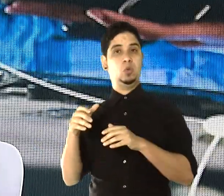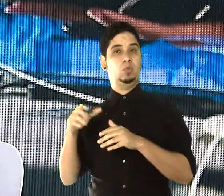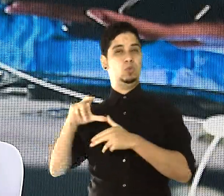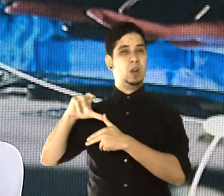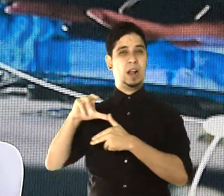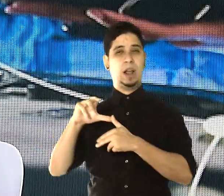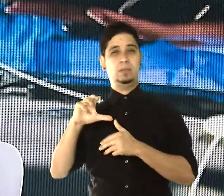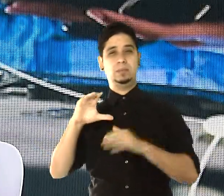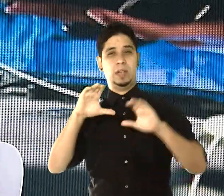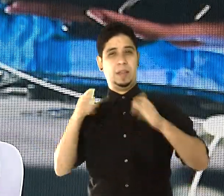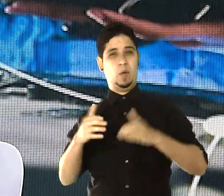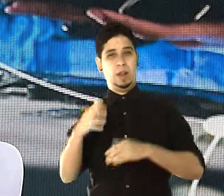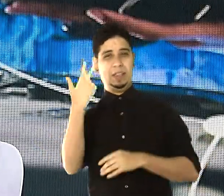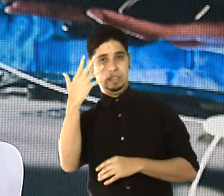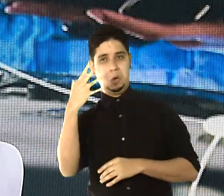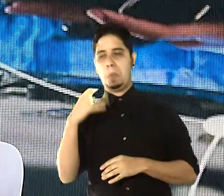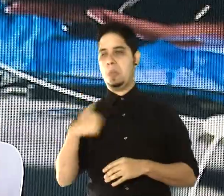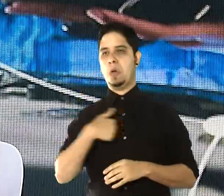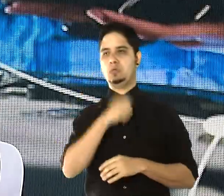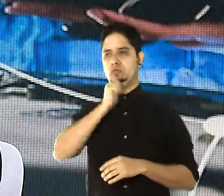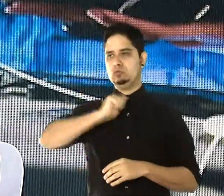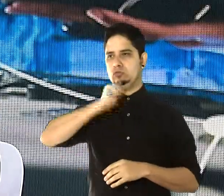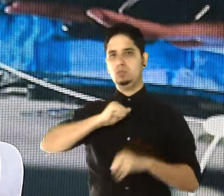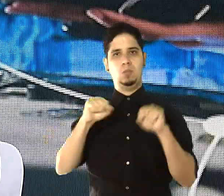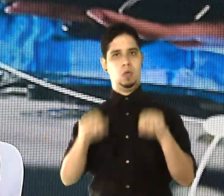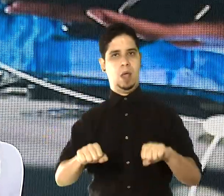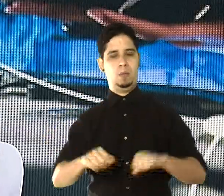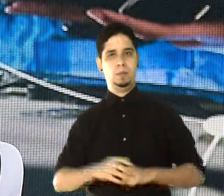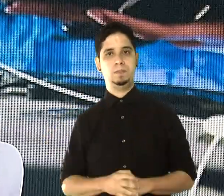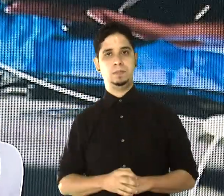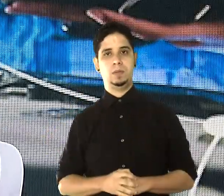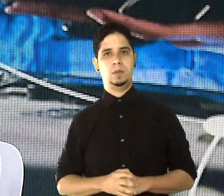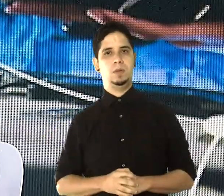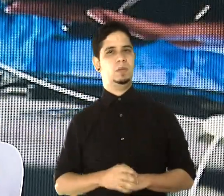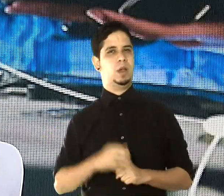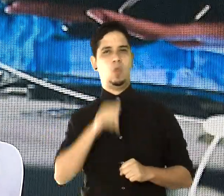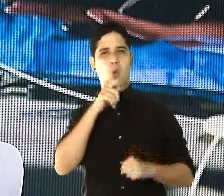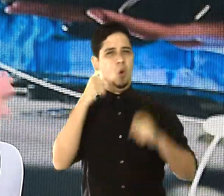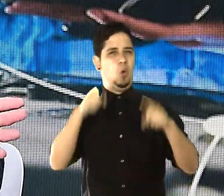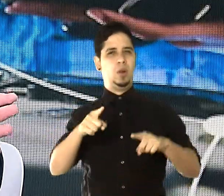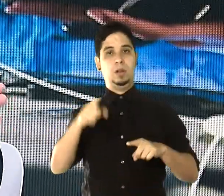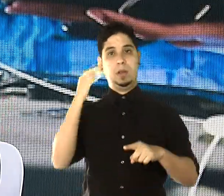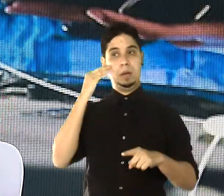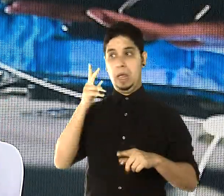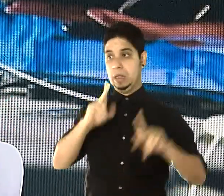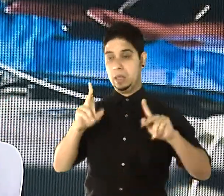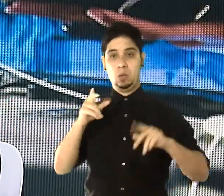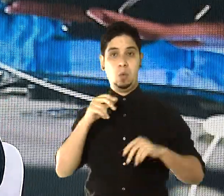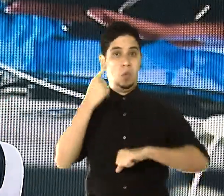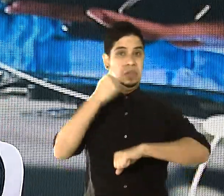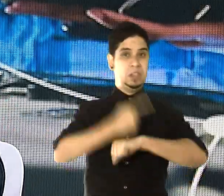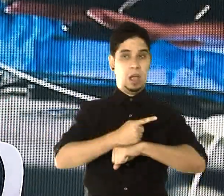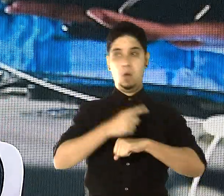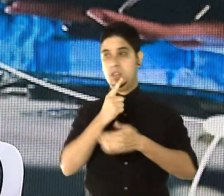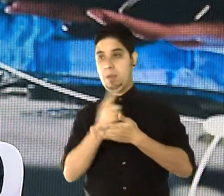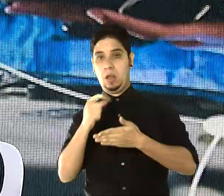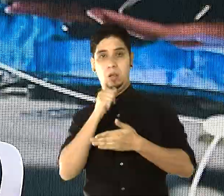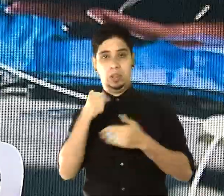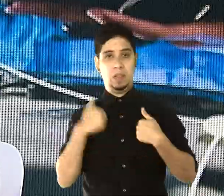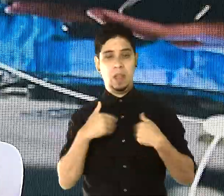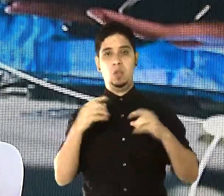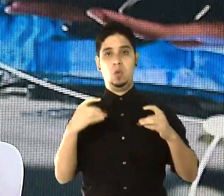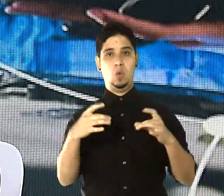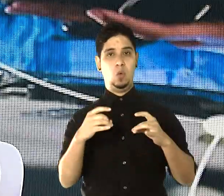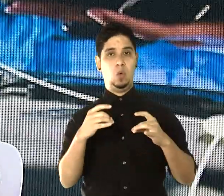en el 2017, que estuvimos días o semanas básicamente sin luz eléctrica, que las escuelas estén